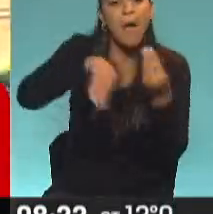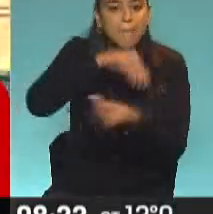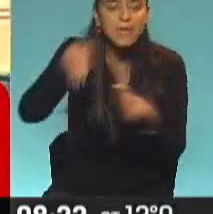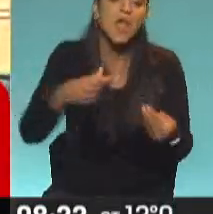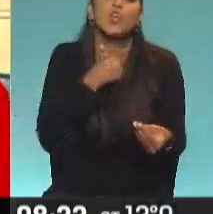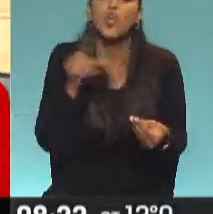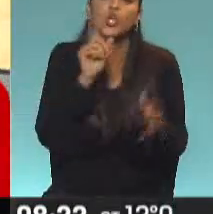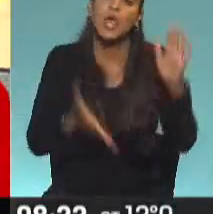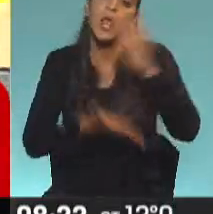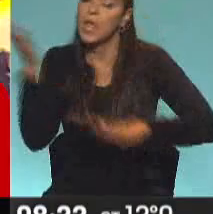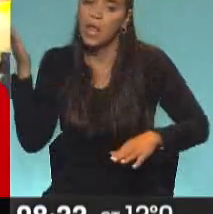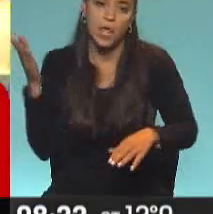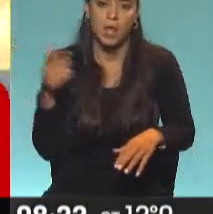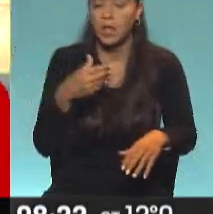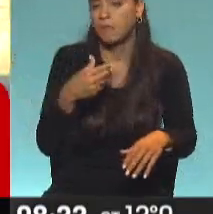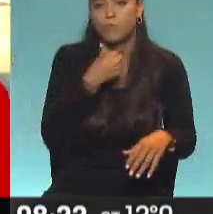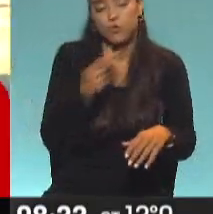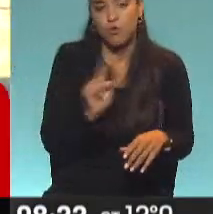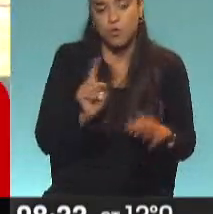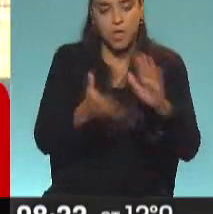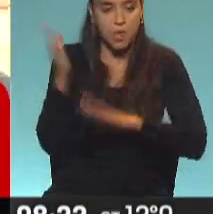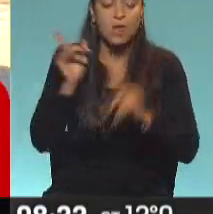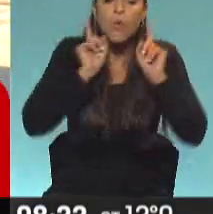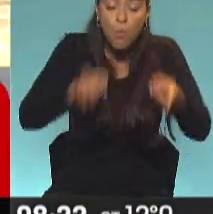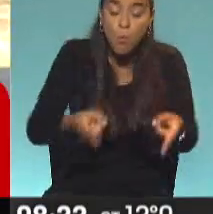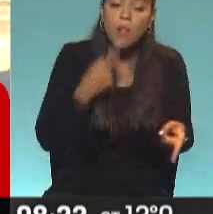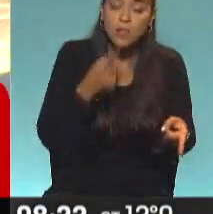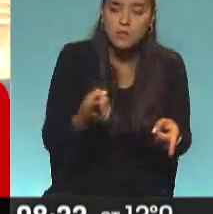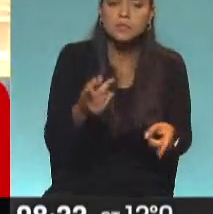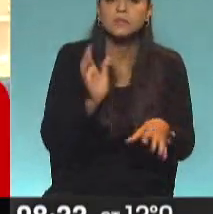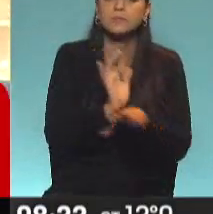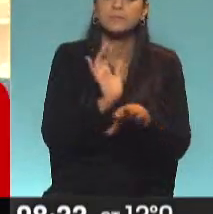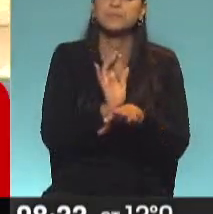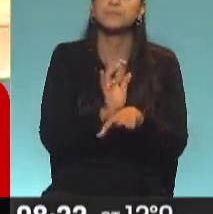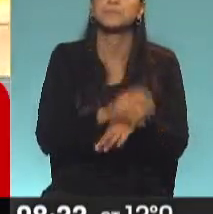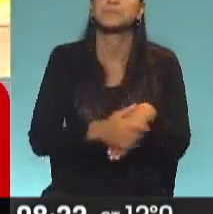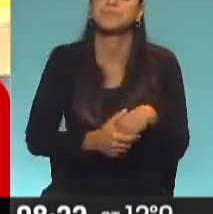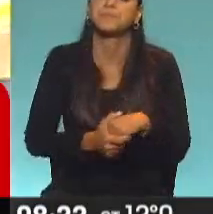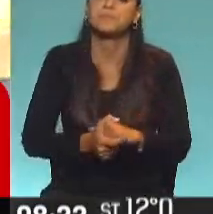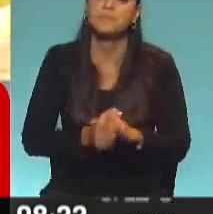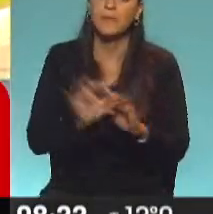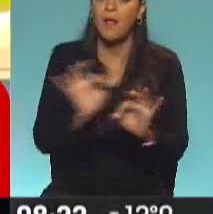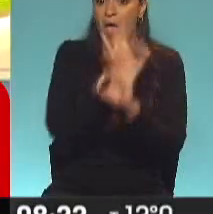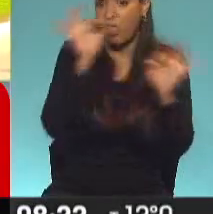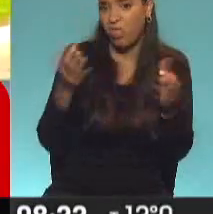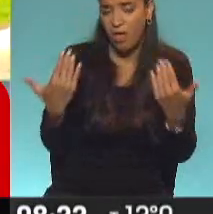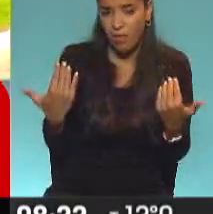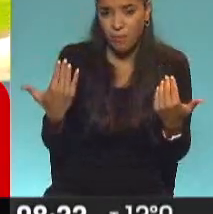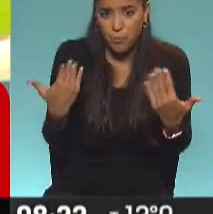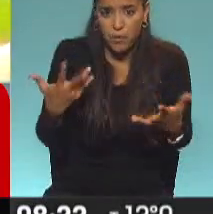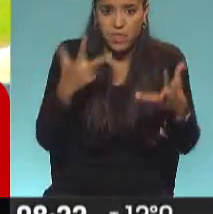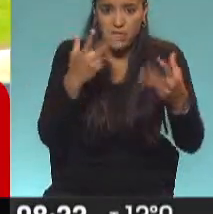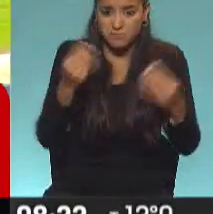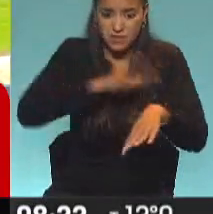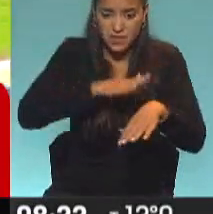se quieren retirar de Guernica. En Guernica igual, puntualmente... Pablo, Silvia, Verónica, nadie va a poder discutir que en todo